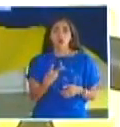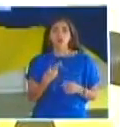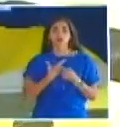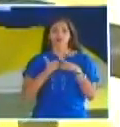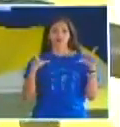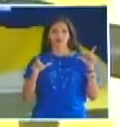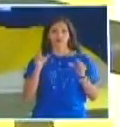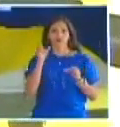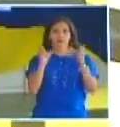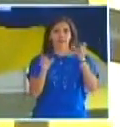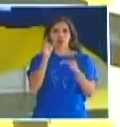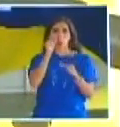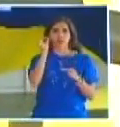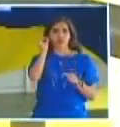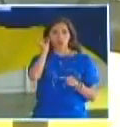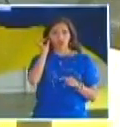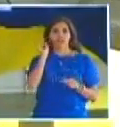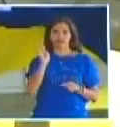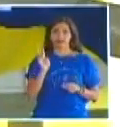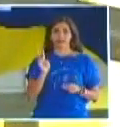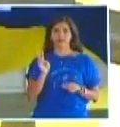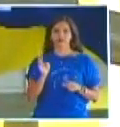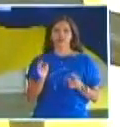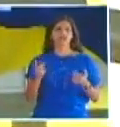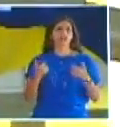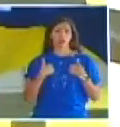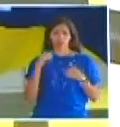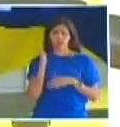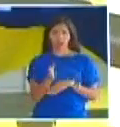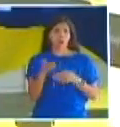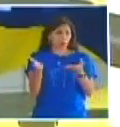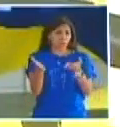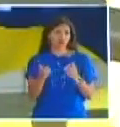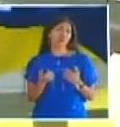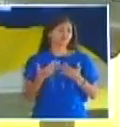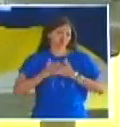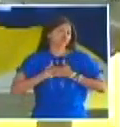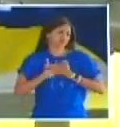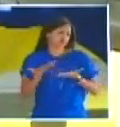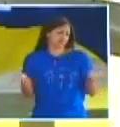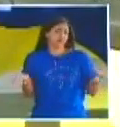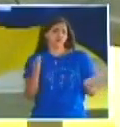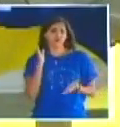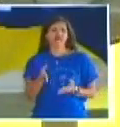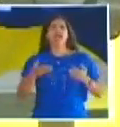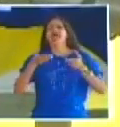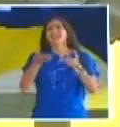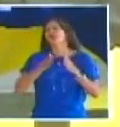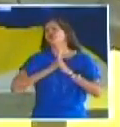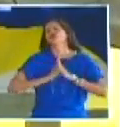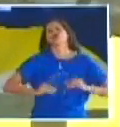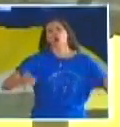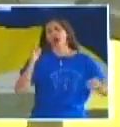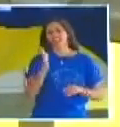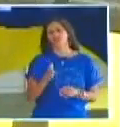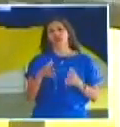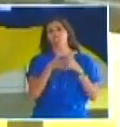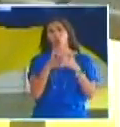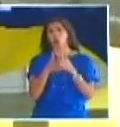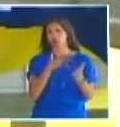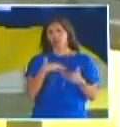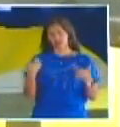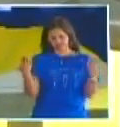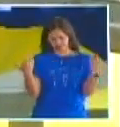de los venezolanos y las venezolanas. Si me sancionan por eso, bienvenida esa y todas las sanciones que puedan venir